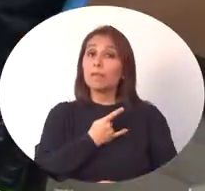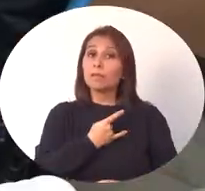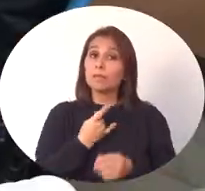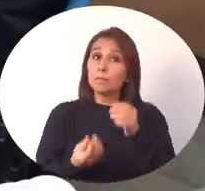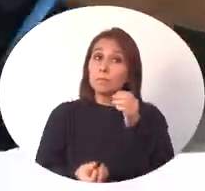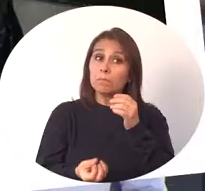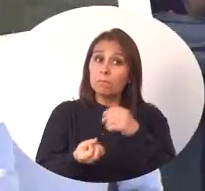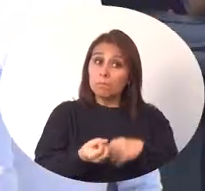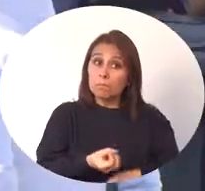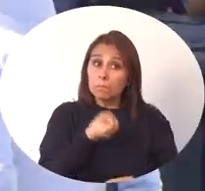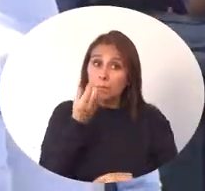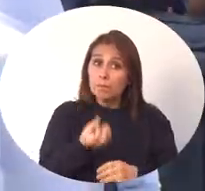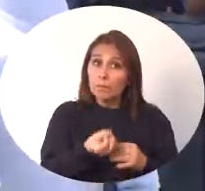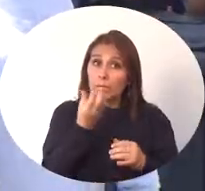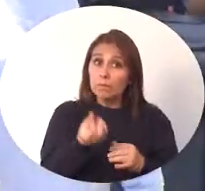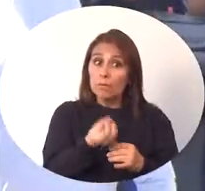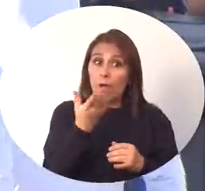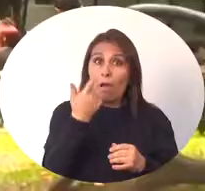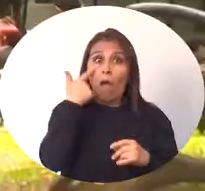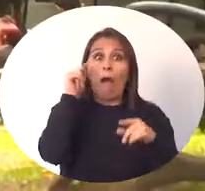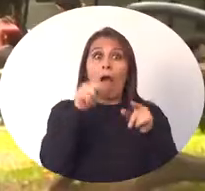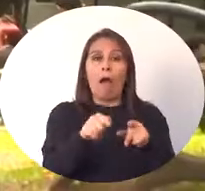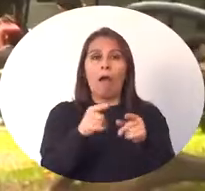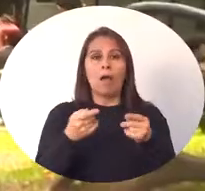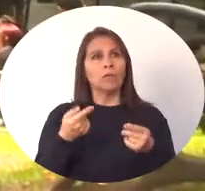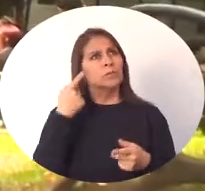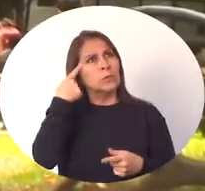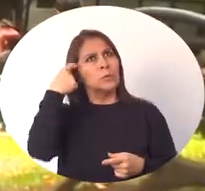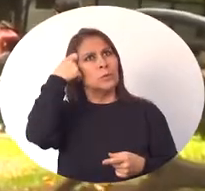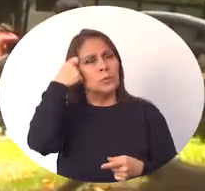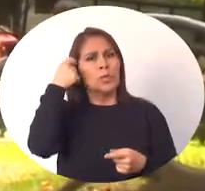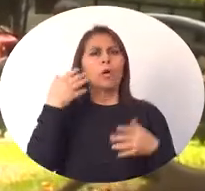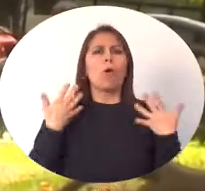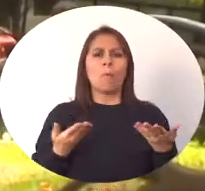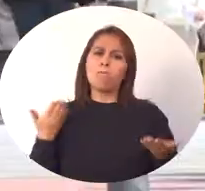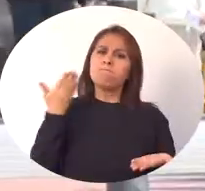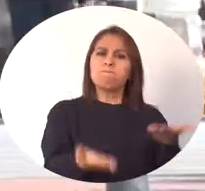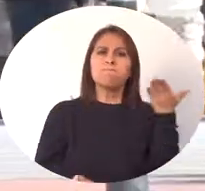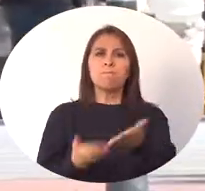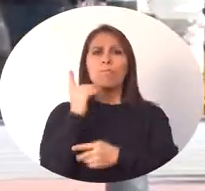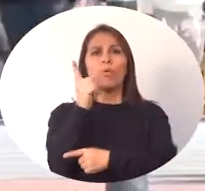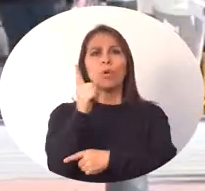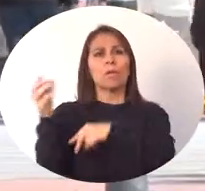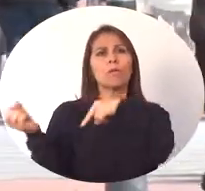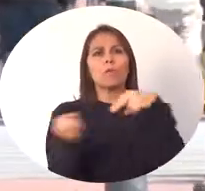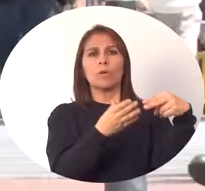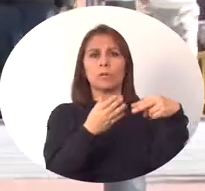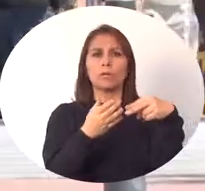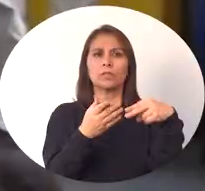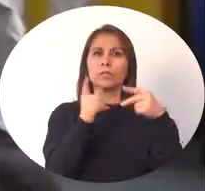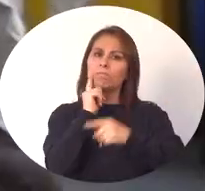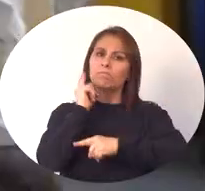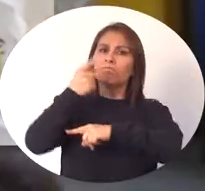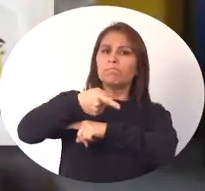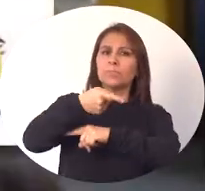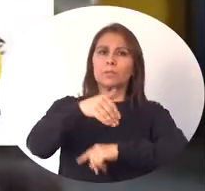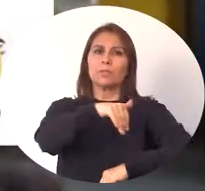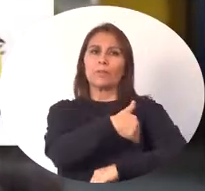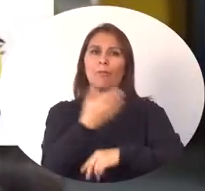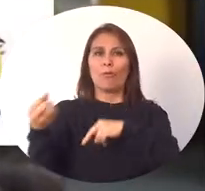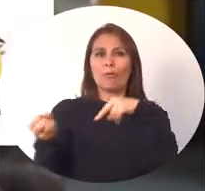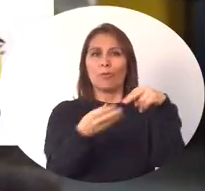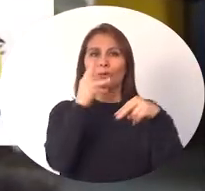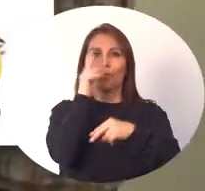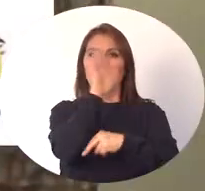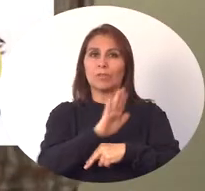La Universidad Pedagógica Nacional asume el desafío de aportar al diseño de las políticas públicas educativas establecidas por el Ministerio